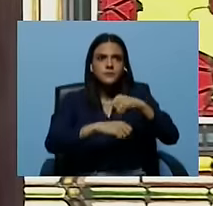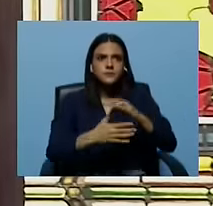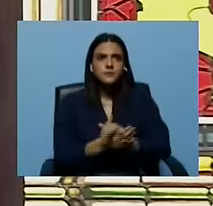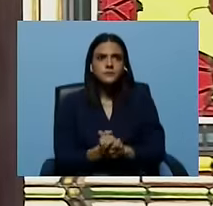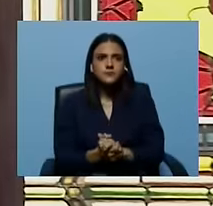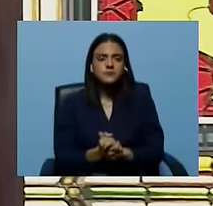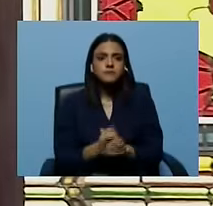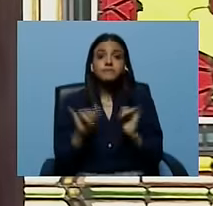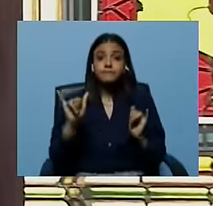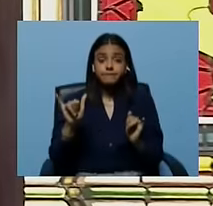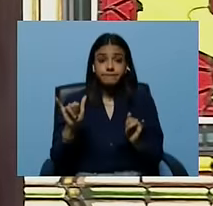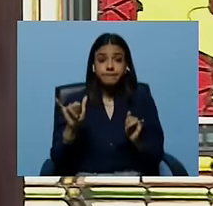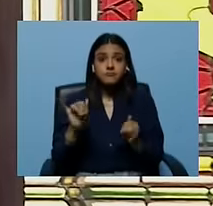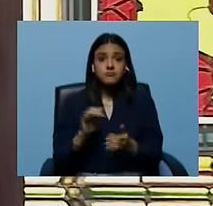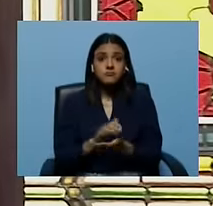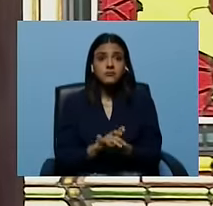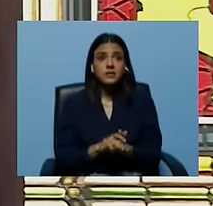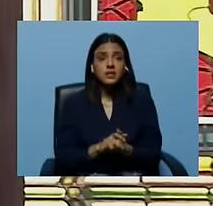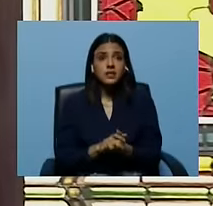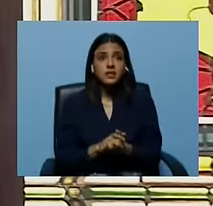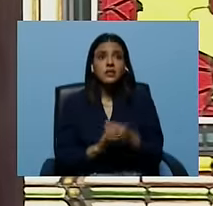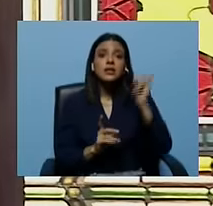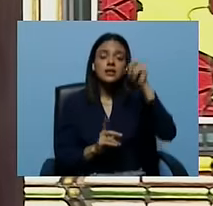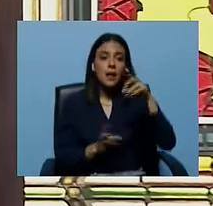y acoplar